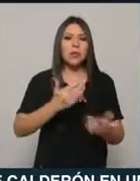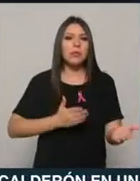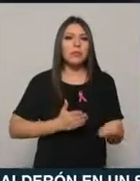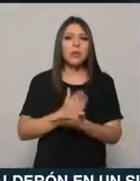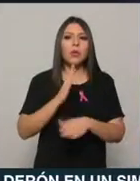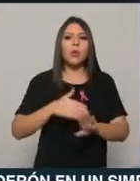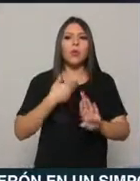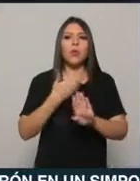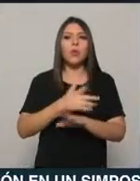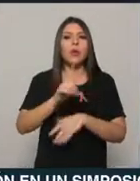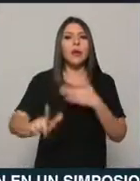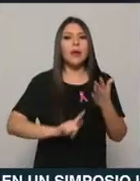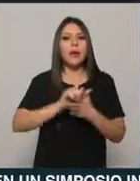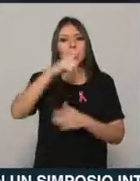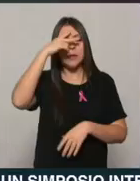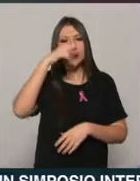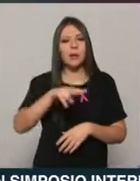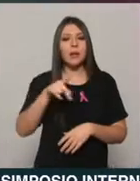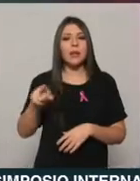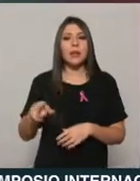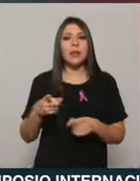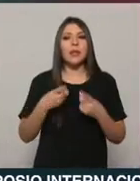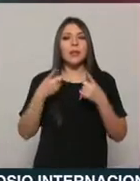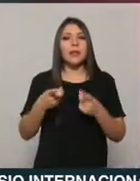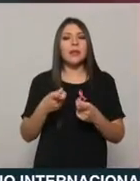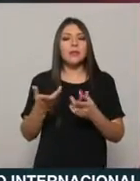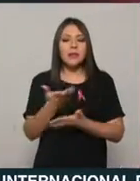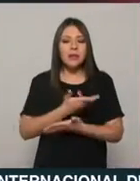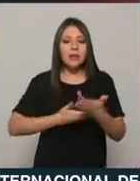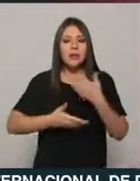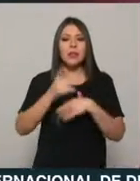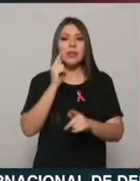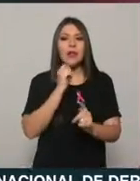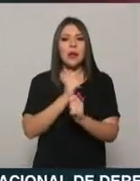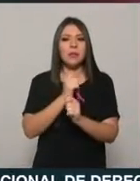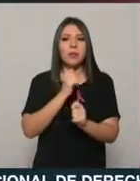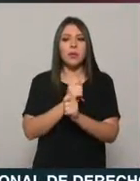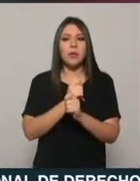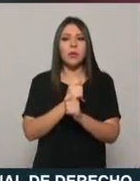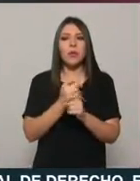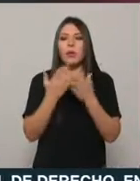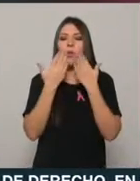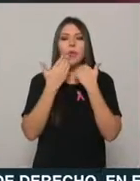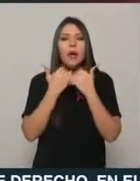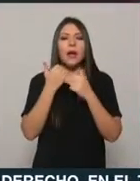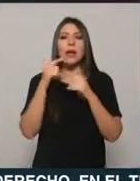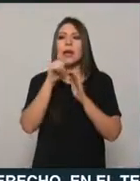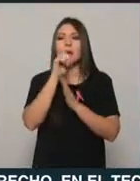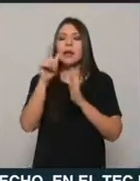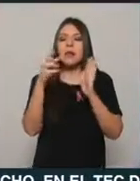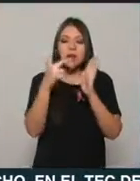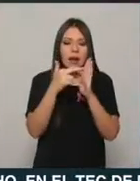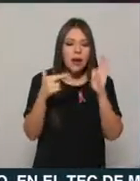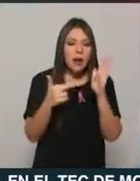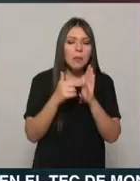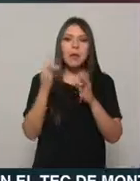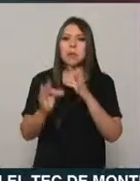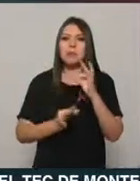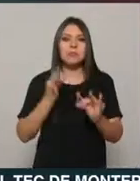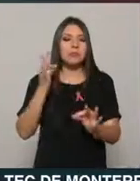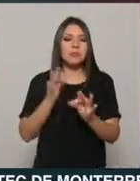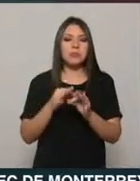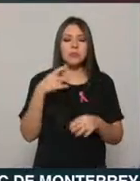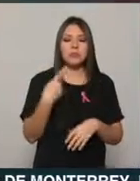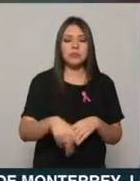están proporcionando un servicio público de transportes sin cumplir con las normas mexicanas. Por